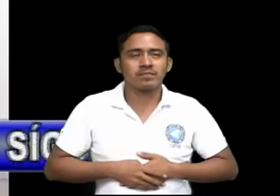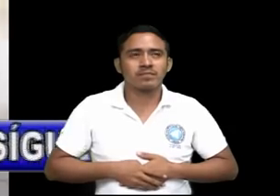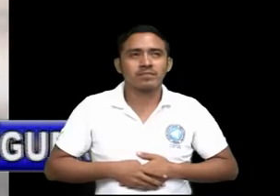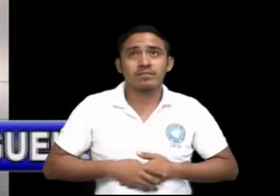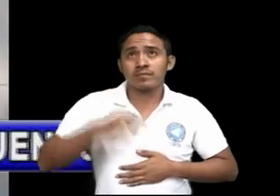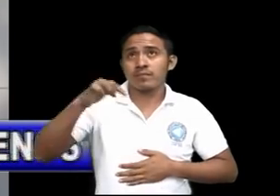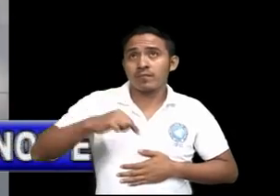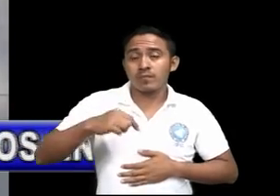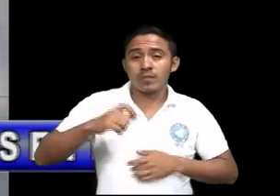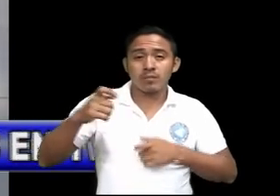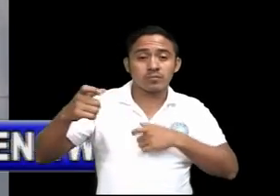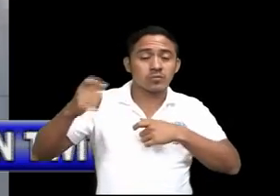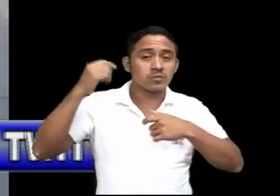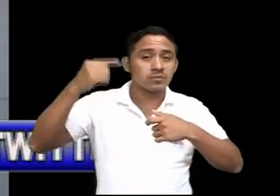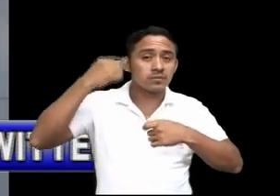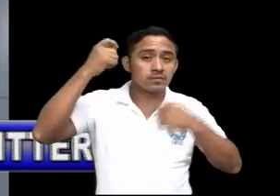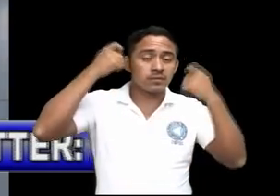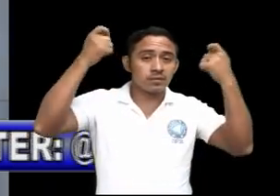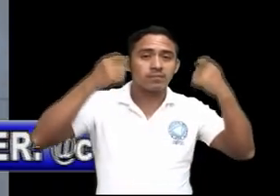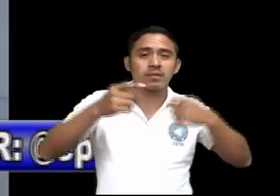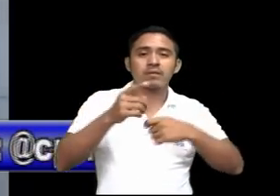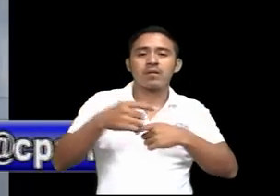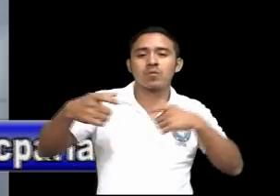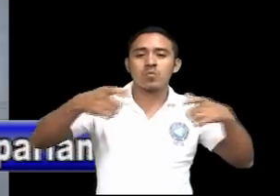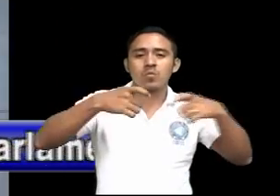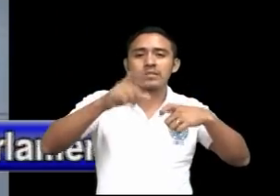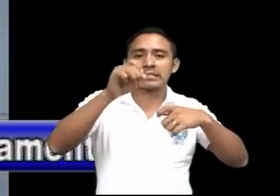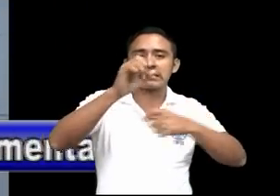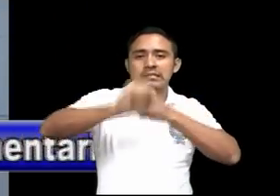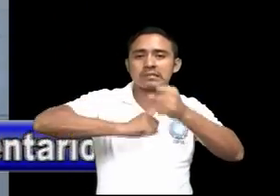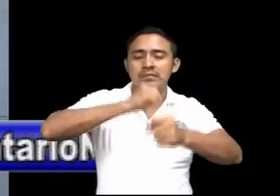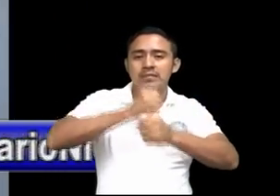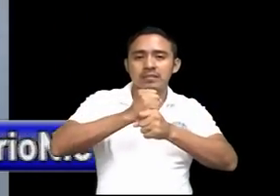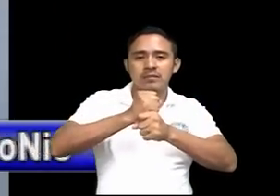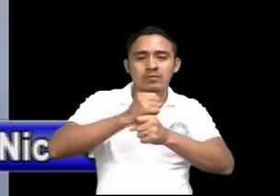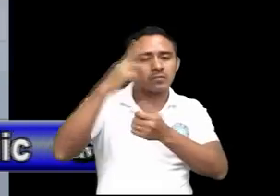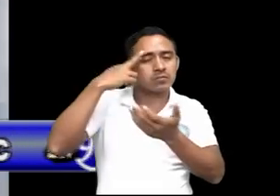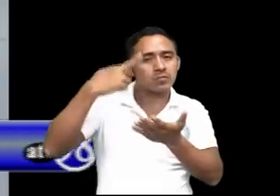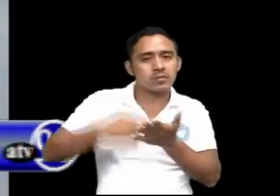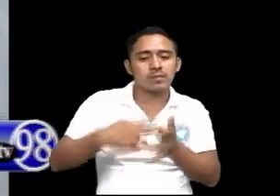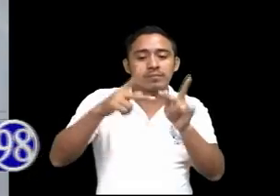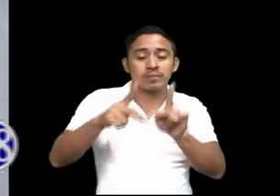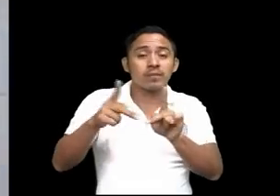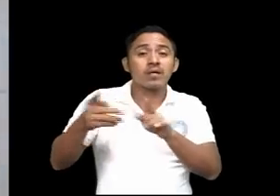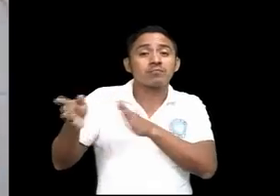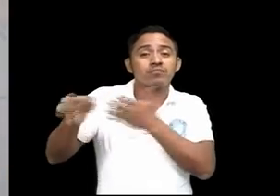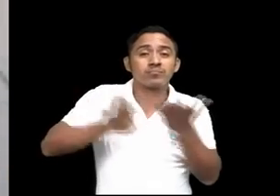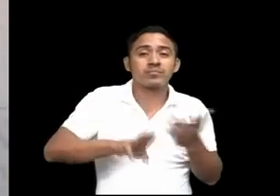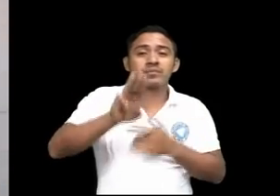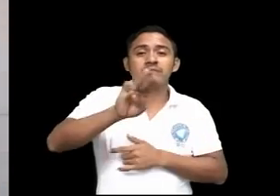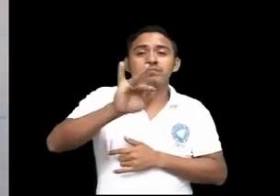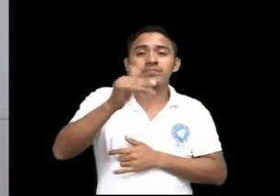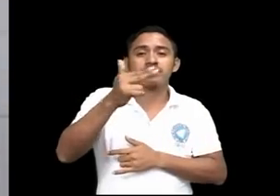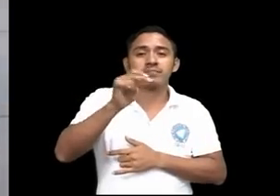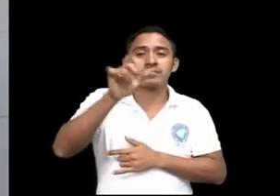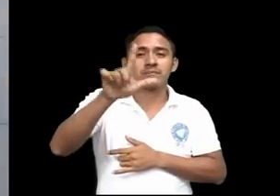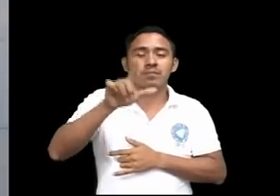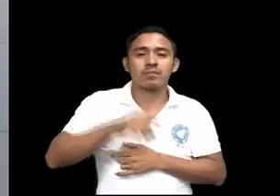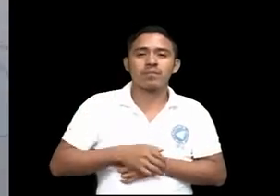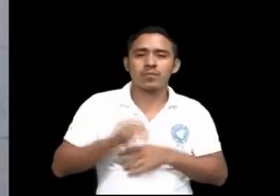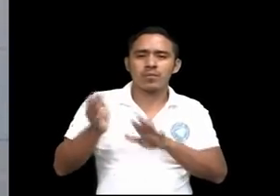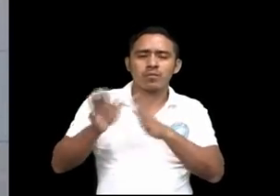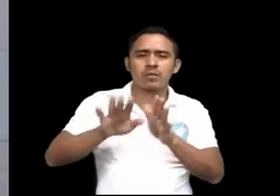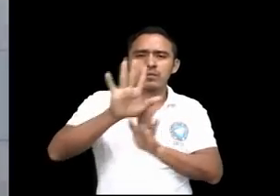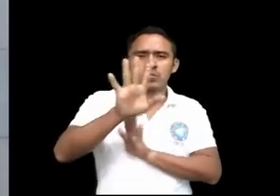Hoy se cumplen 10 años de que Michael Jackson, el rey del pop, falleció. Jackson murió a la edad